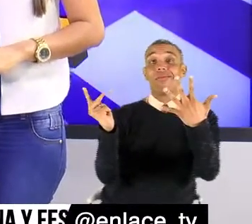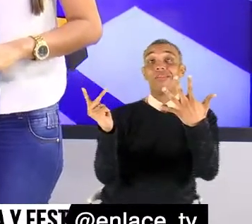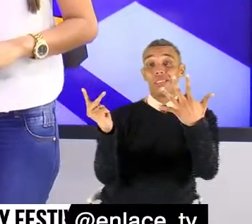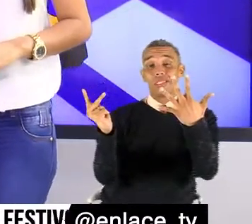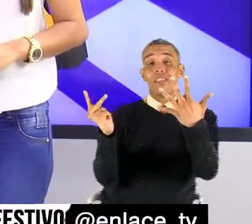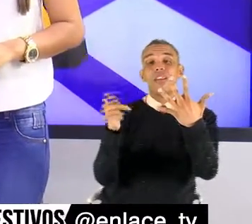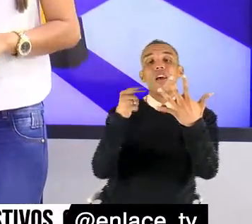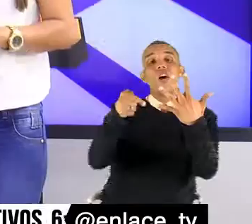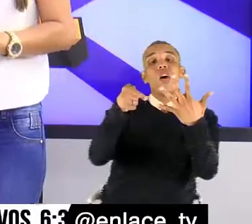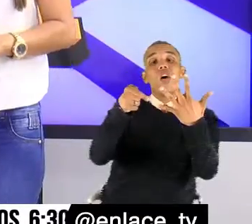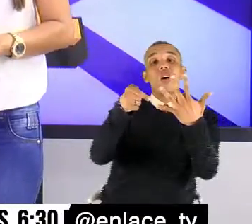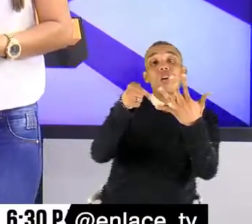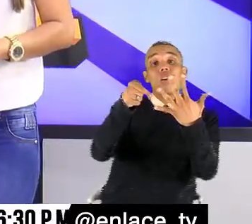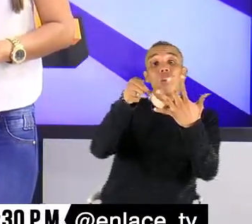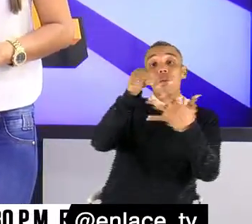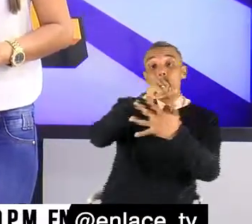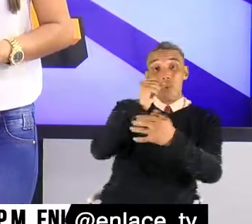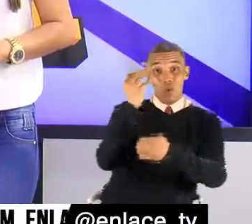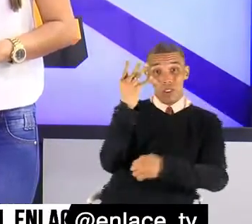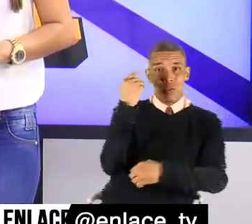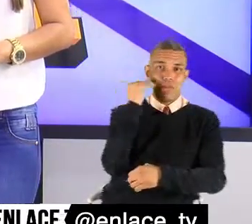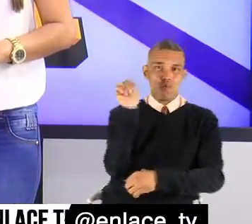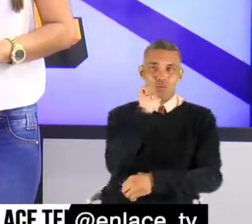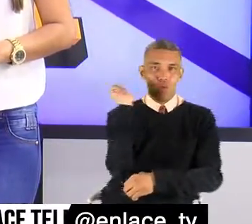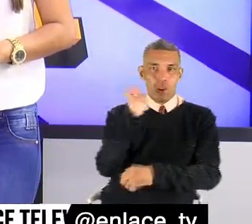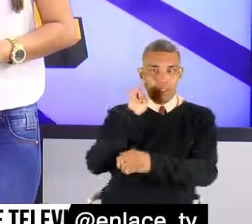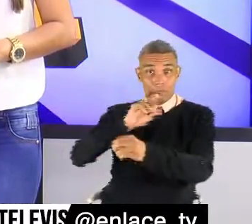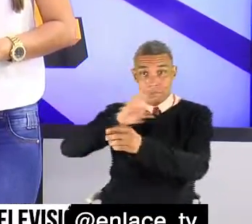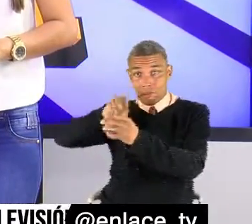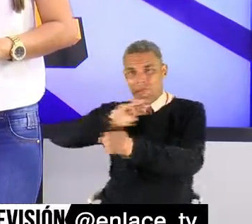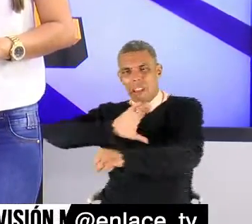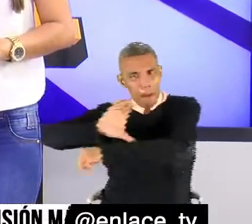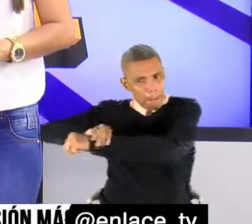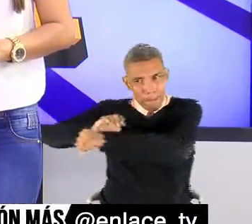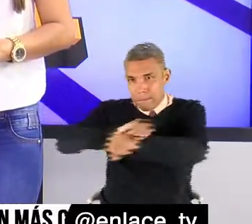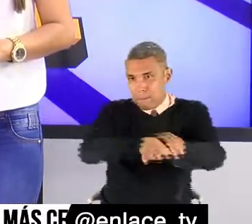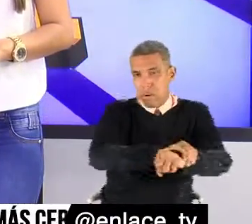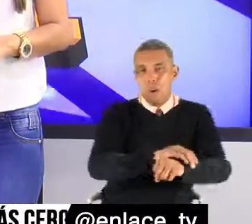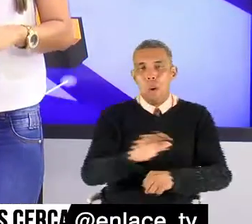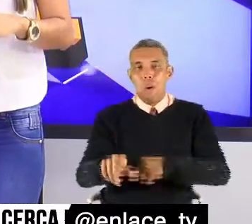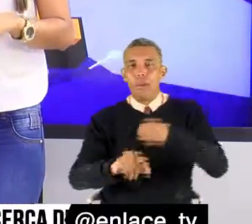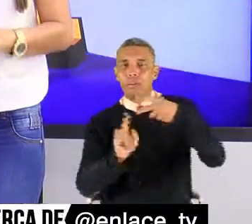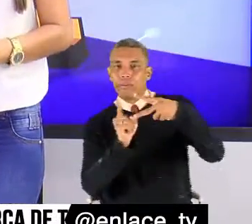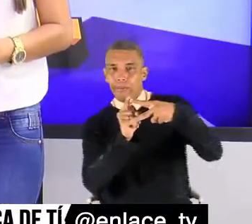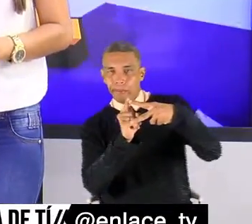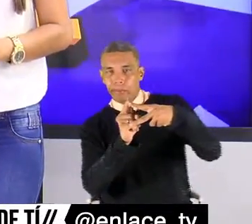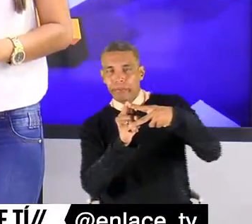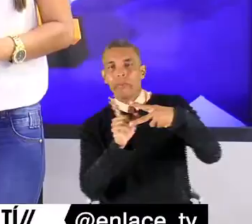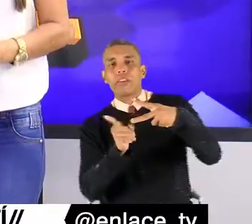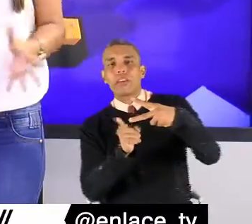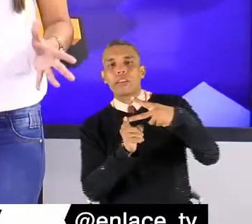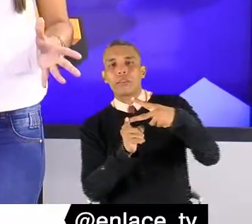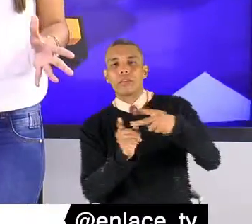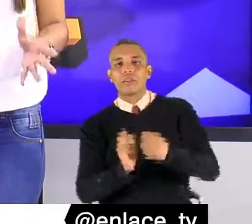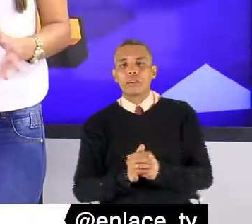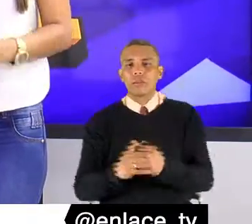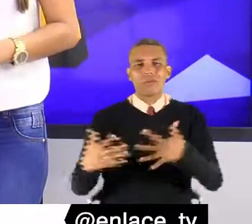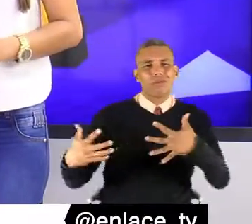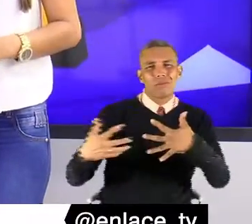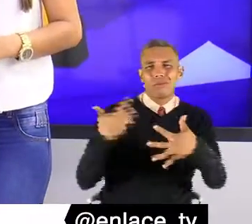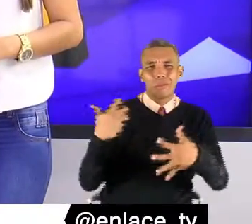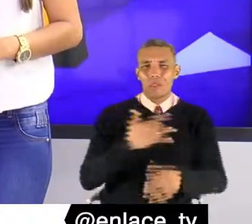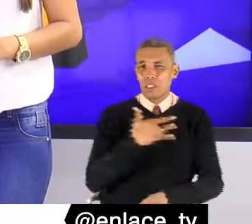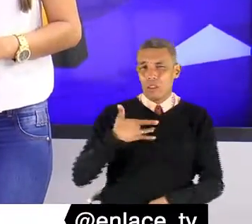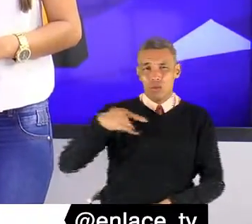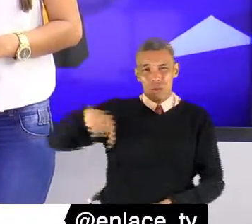la Policía Nacional en Enlace Noticias. Y en otras informaciones les hablaremos acerca del sistema de salud que sigue presentando